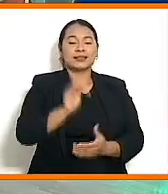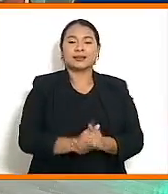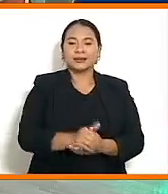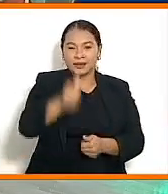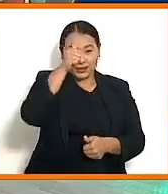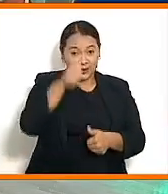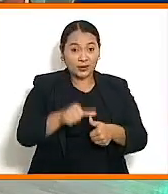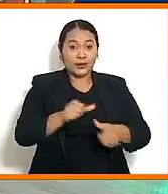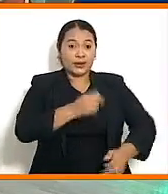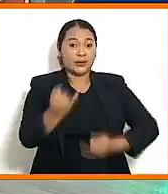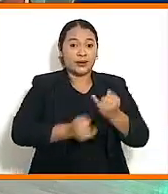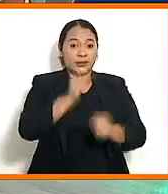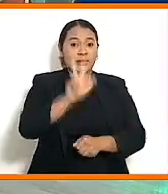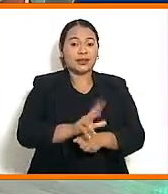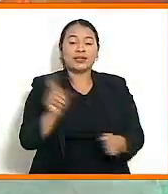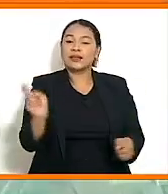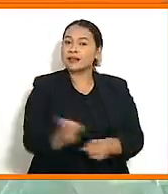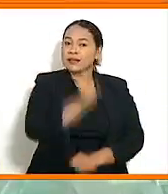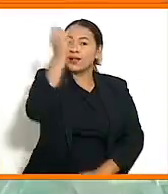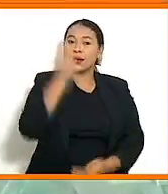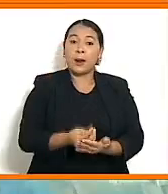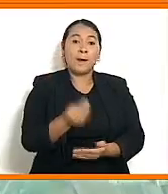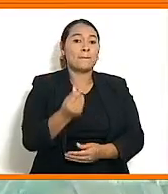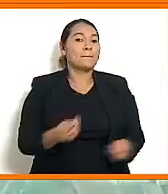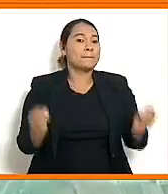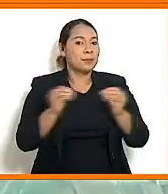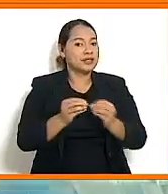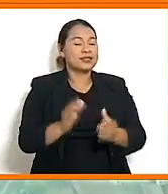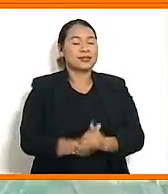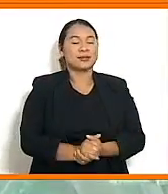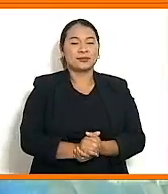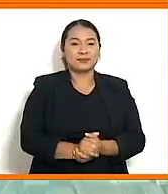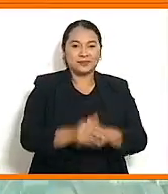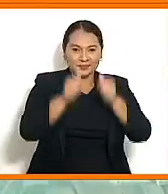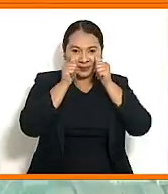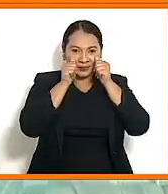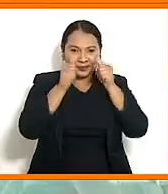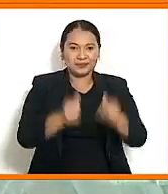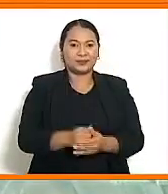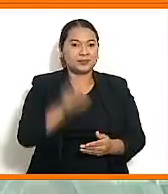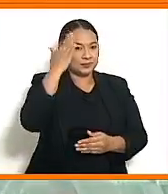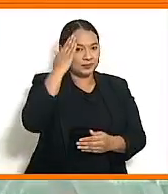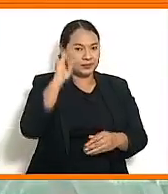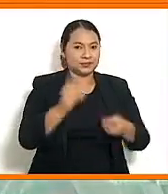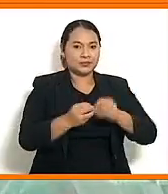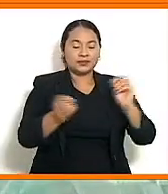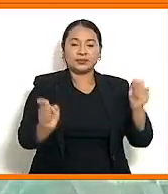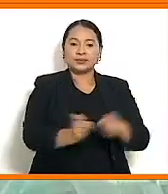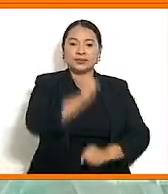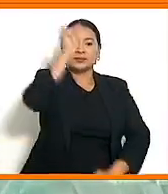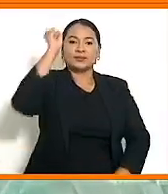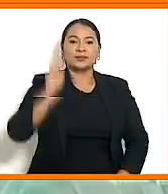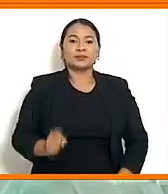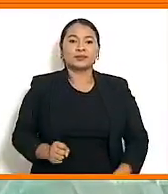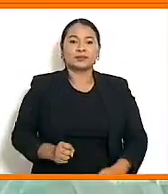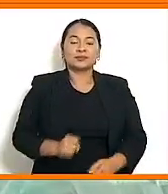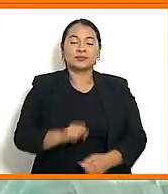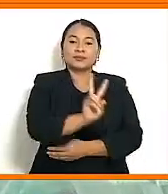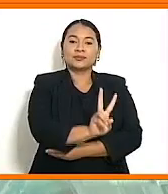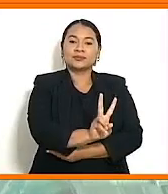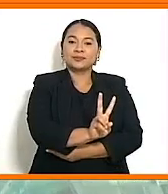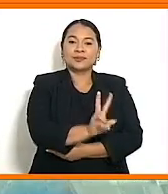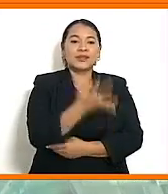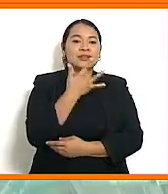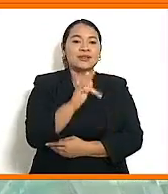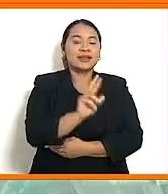que con Juga 3 ganas mucho más. Atentos porque ese primer dígito ganador en esta tarde es el 2. Segundo dígito, suerte